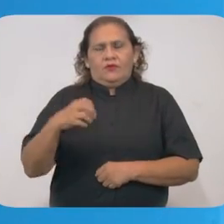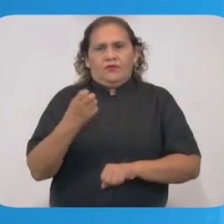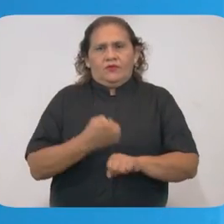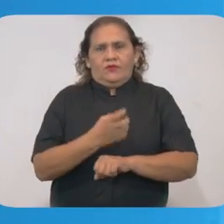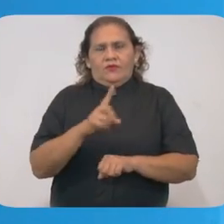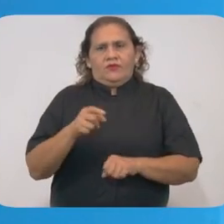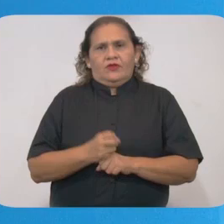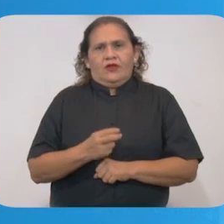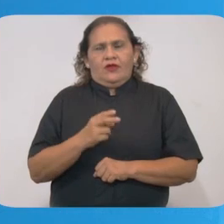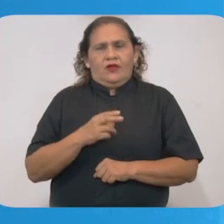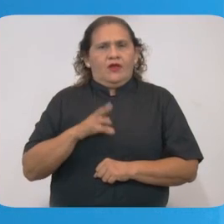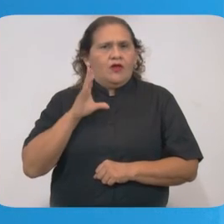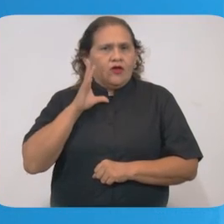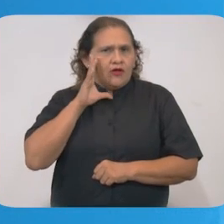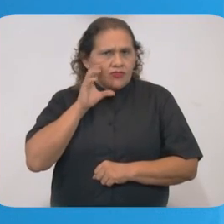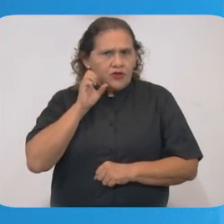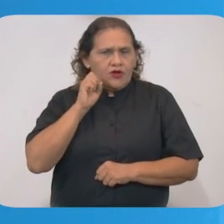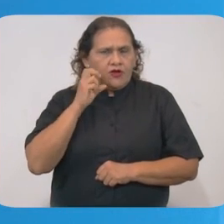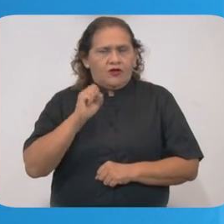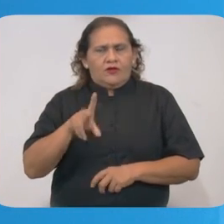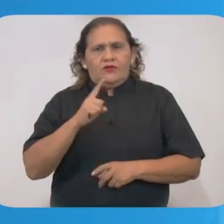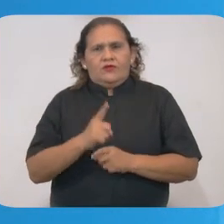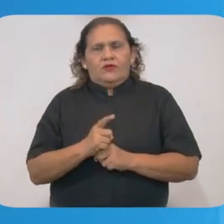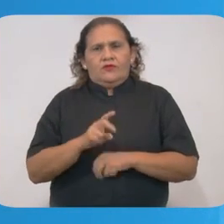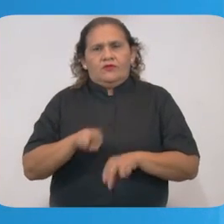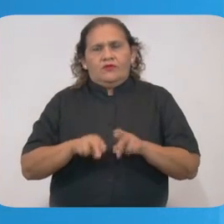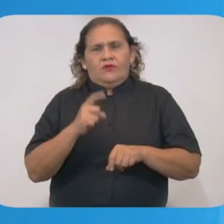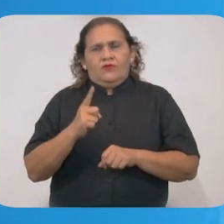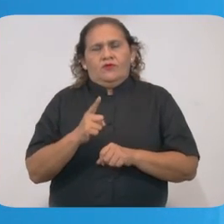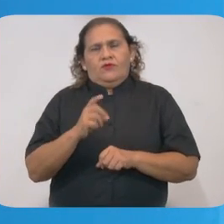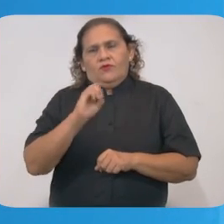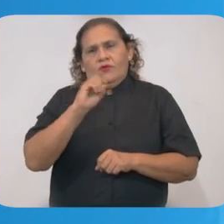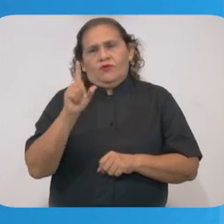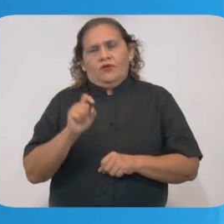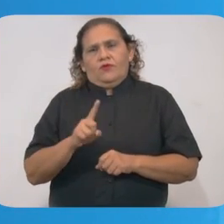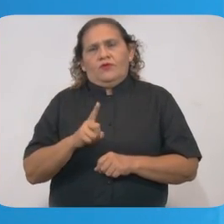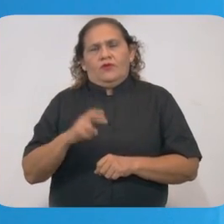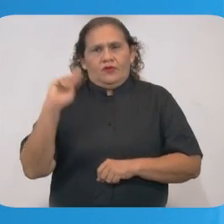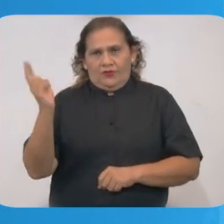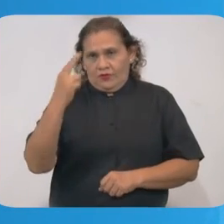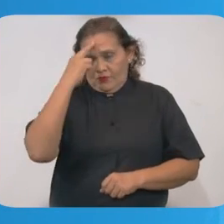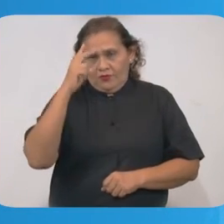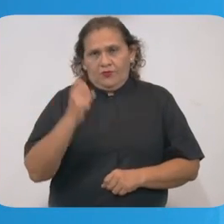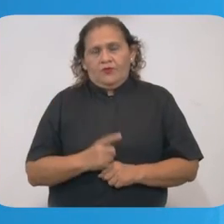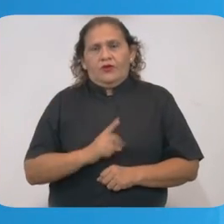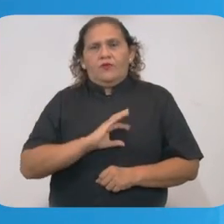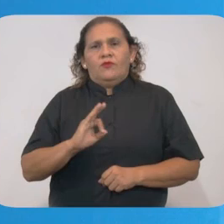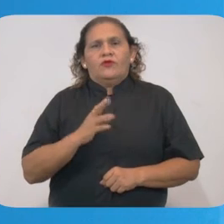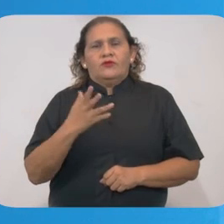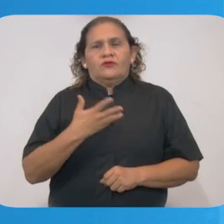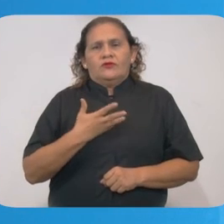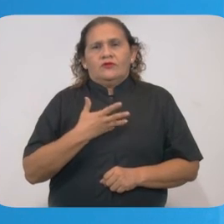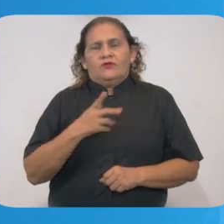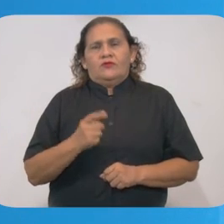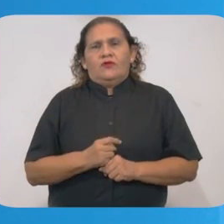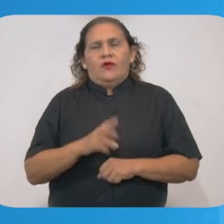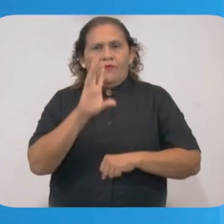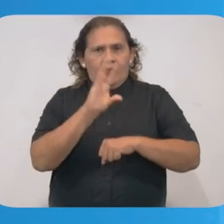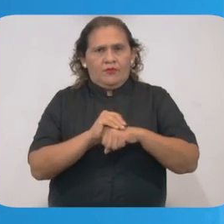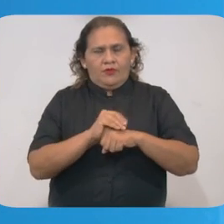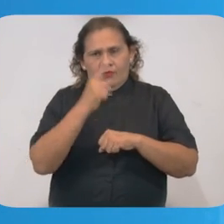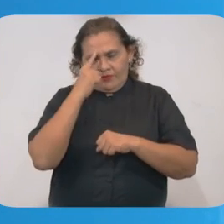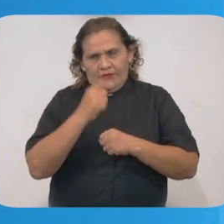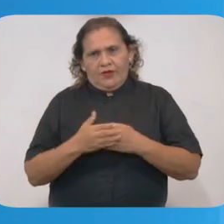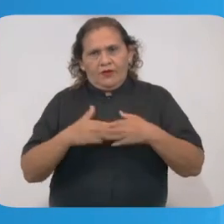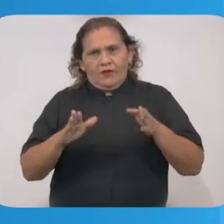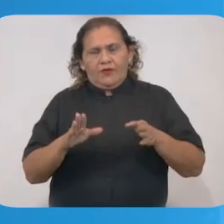está en naranja. Estamos en la ola 1 de la reapertura económica. Les recordamos que para poder contar con permiso de